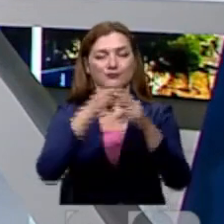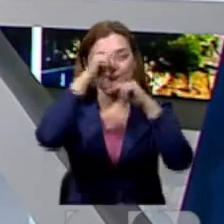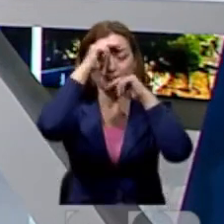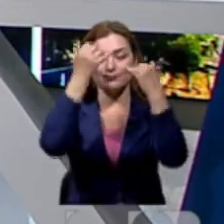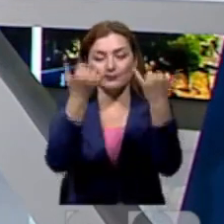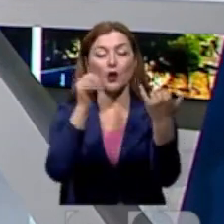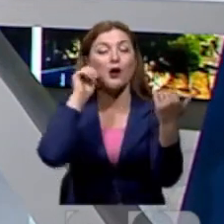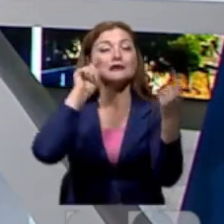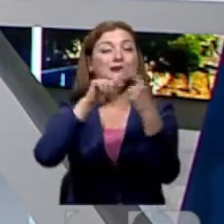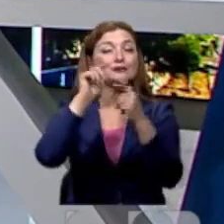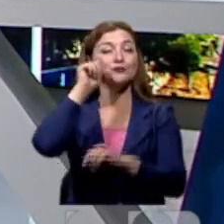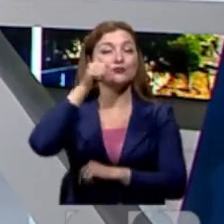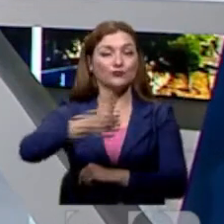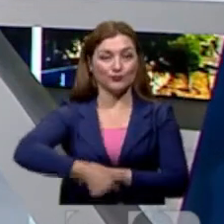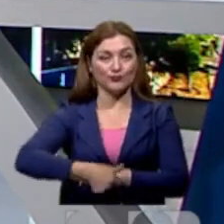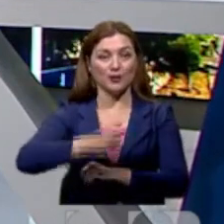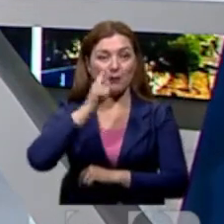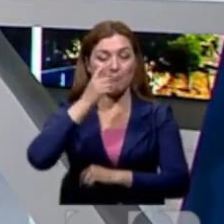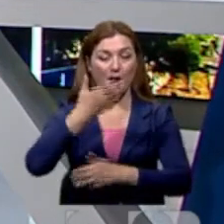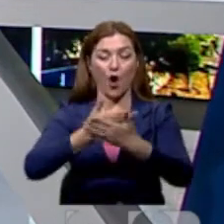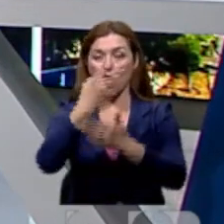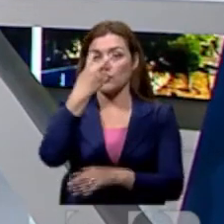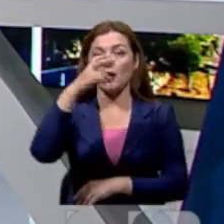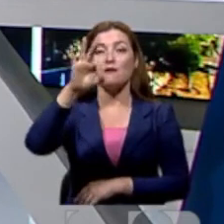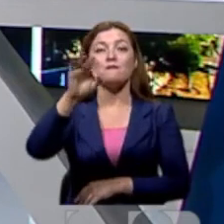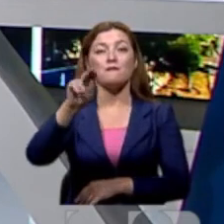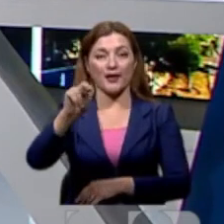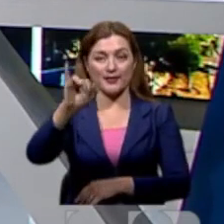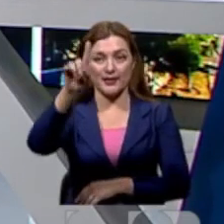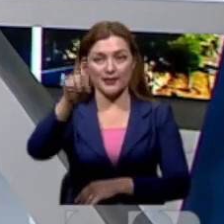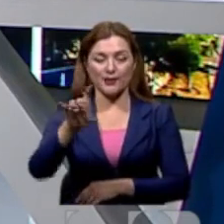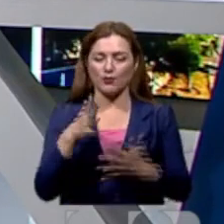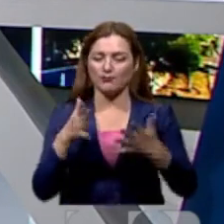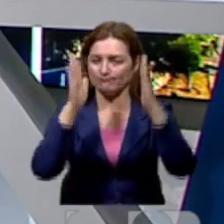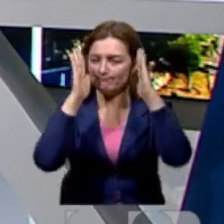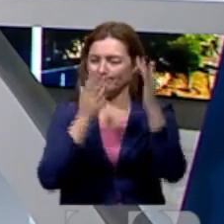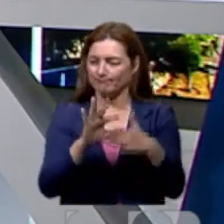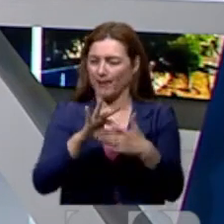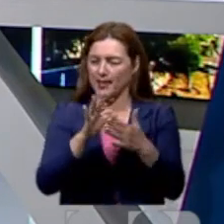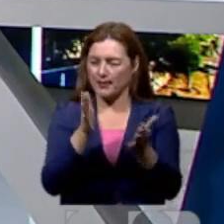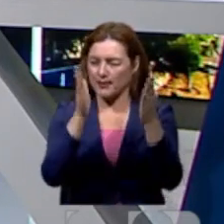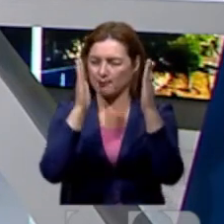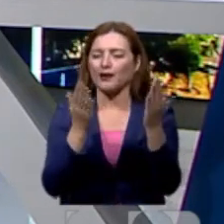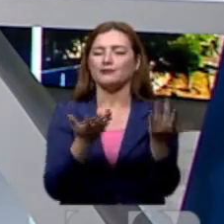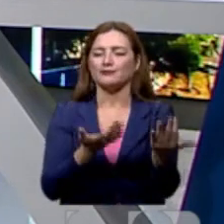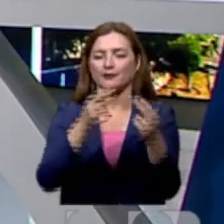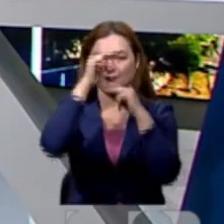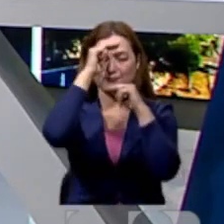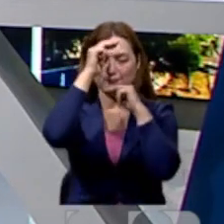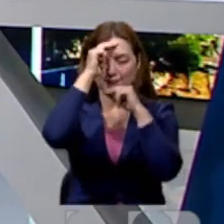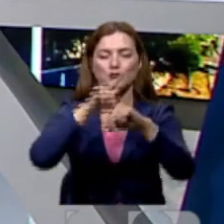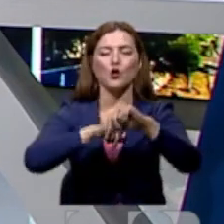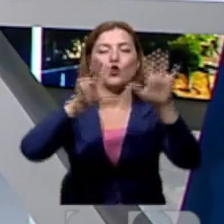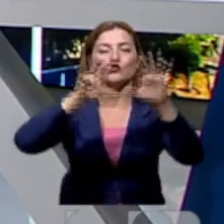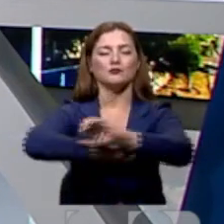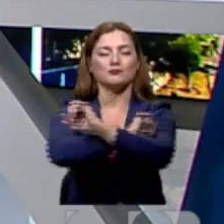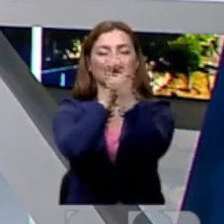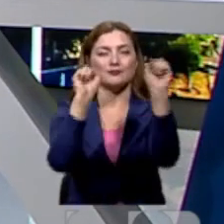los colegios de acá. Solicitamos una entrevista a la empresa de movilidad y obras públicas y nos informaron que realizarán la